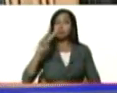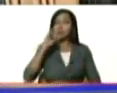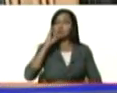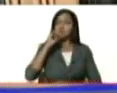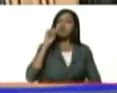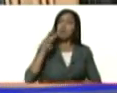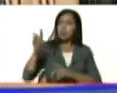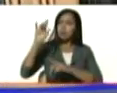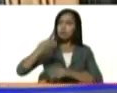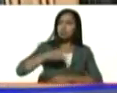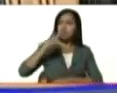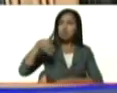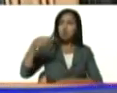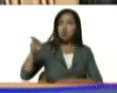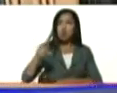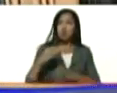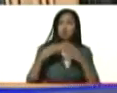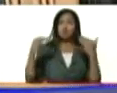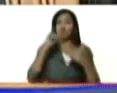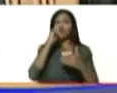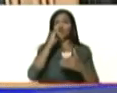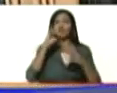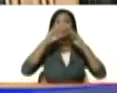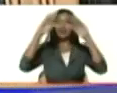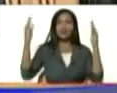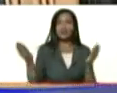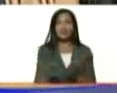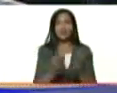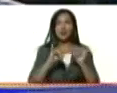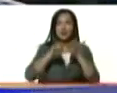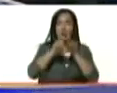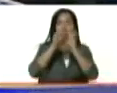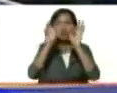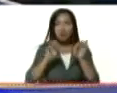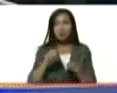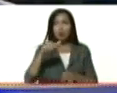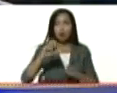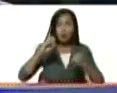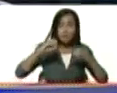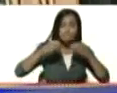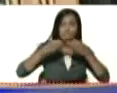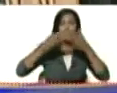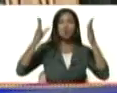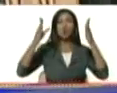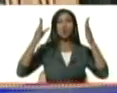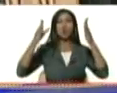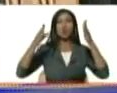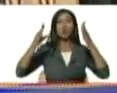noticia? Gran noticia para el mundo. Hoy inauguraron